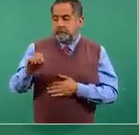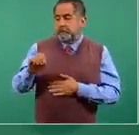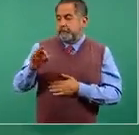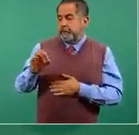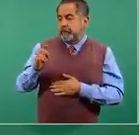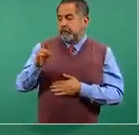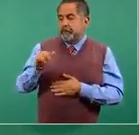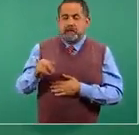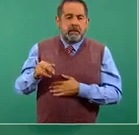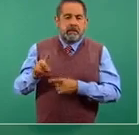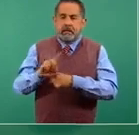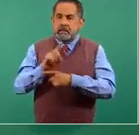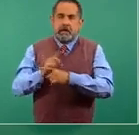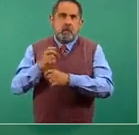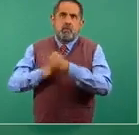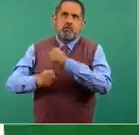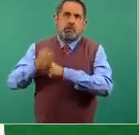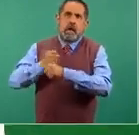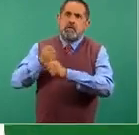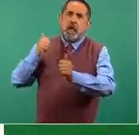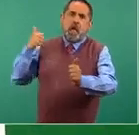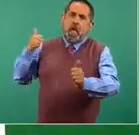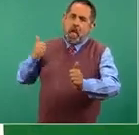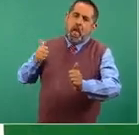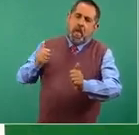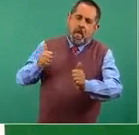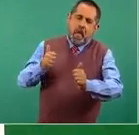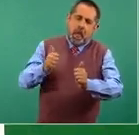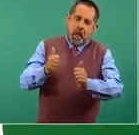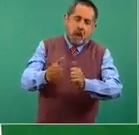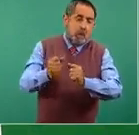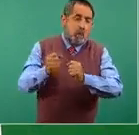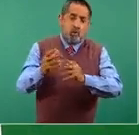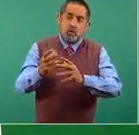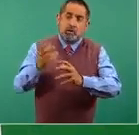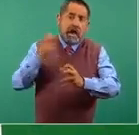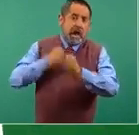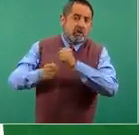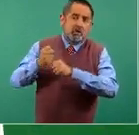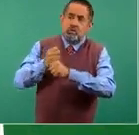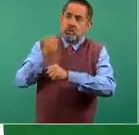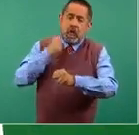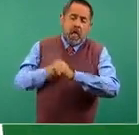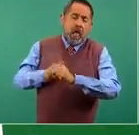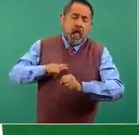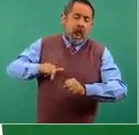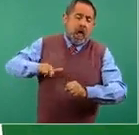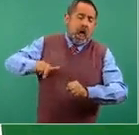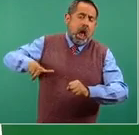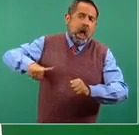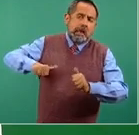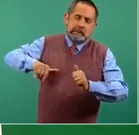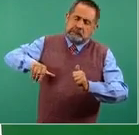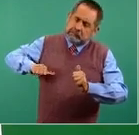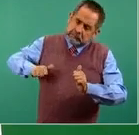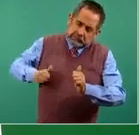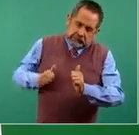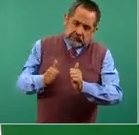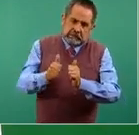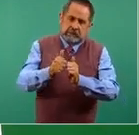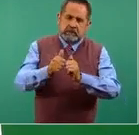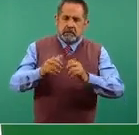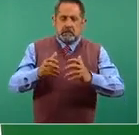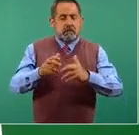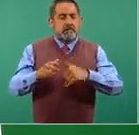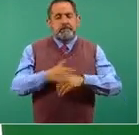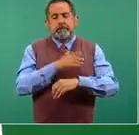rezago histórico monumental de varios sexenios, que está asociado, como lo hemos comentado en varias ocasiones, con